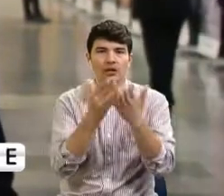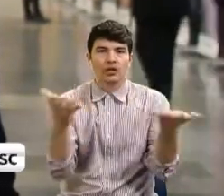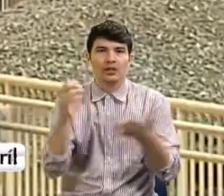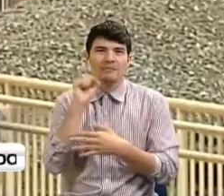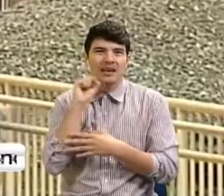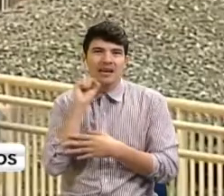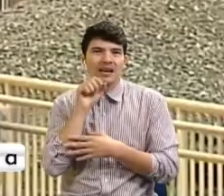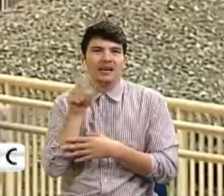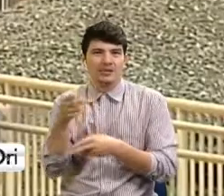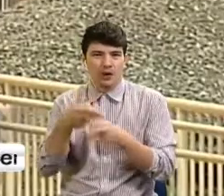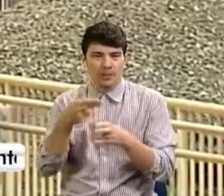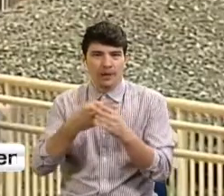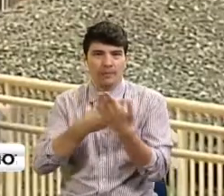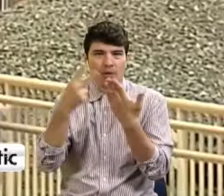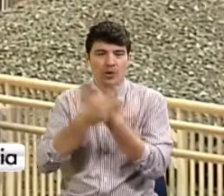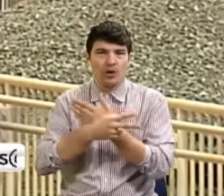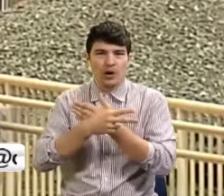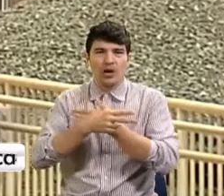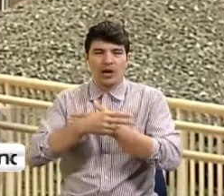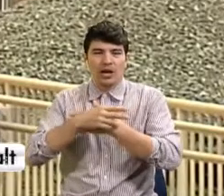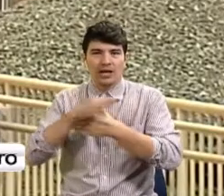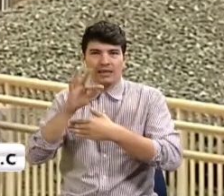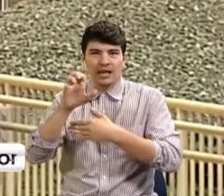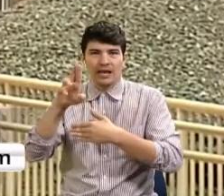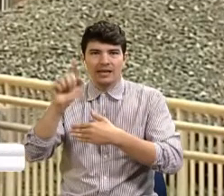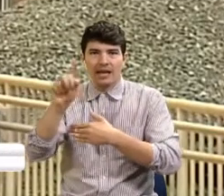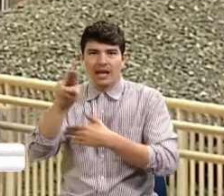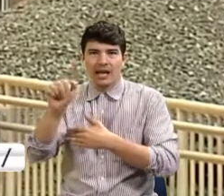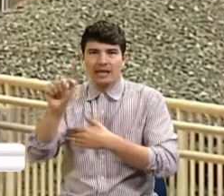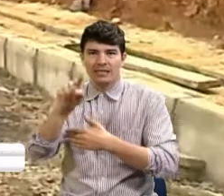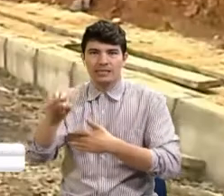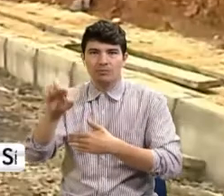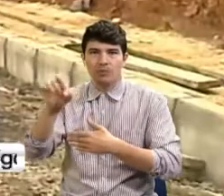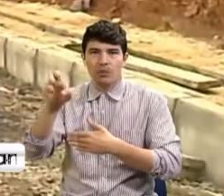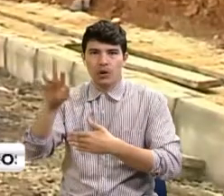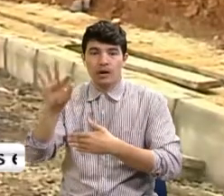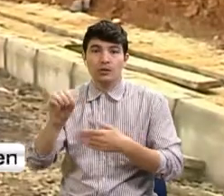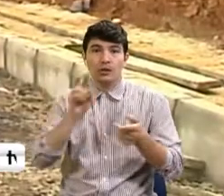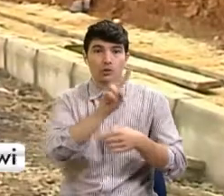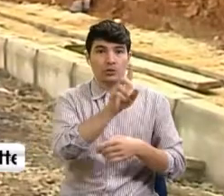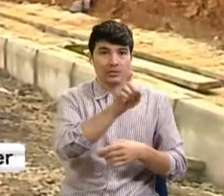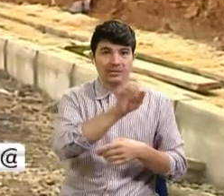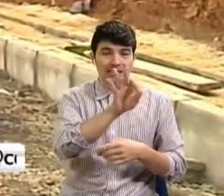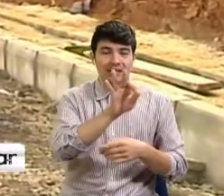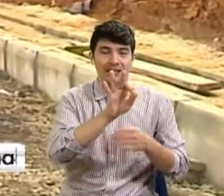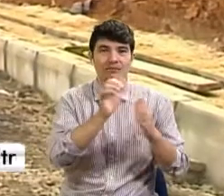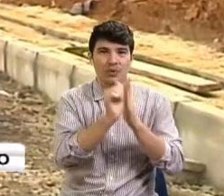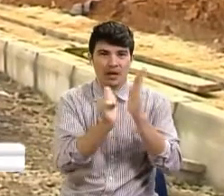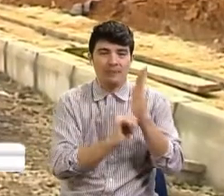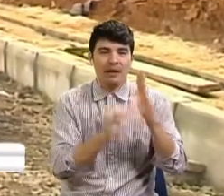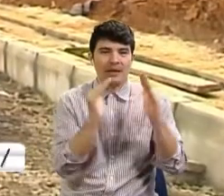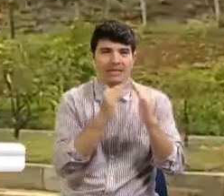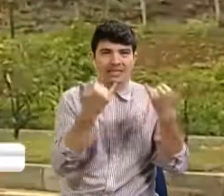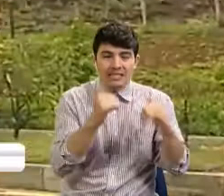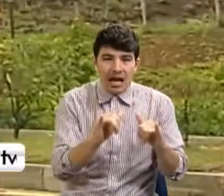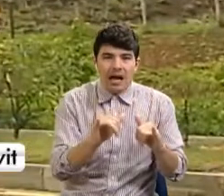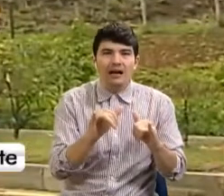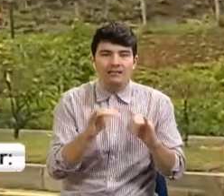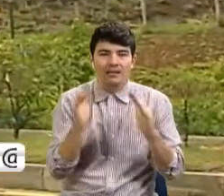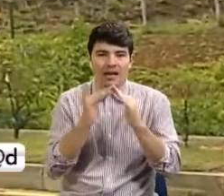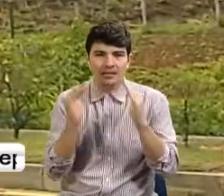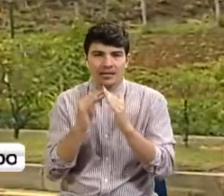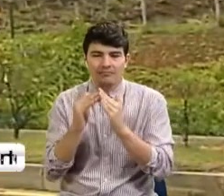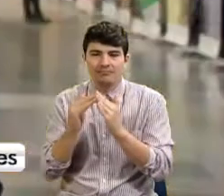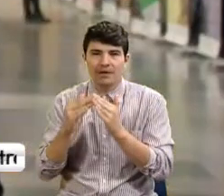llama el proyecto terrazas del puerto y 263 de un proyecto también de allá donde vivienda cada quien